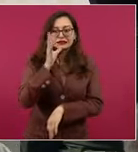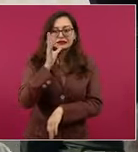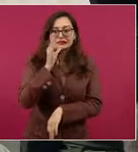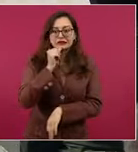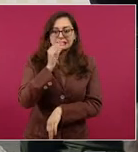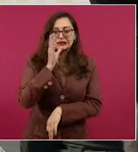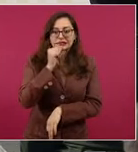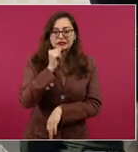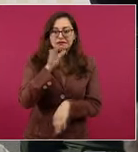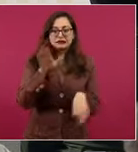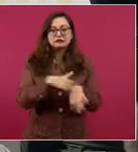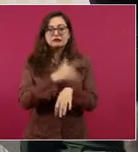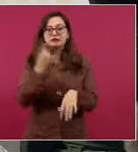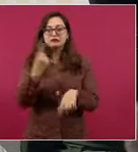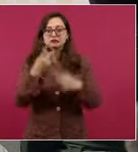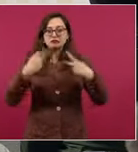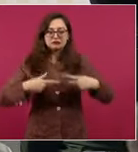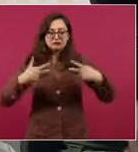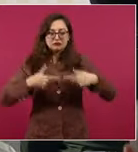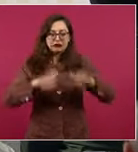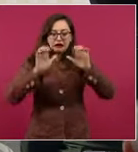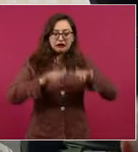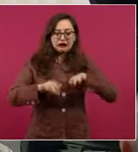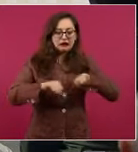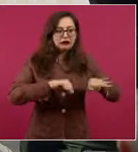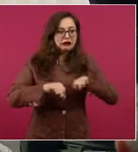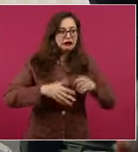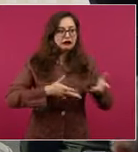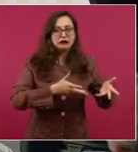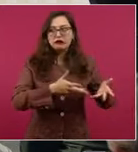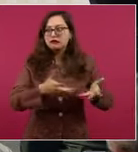Todo esto tiene que plantearse y